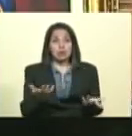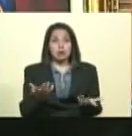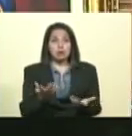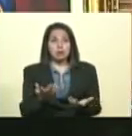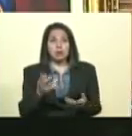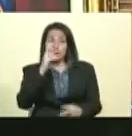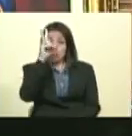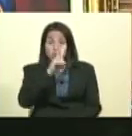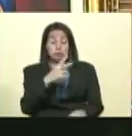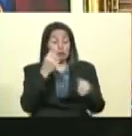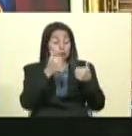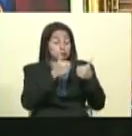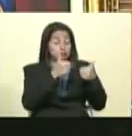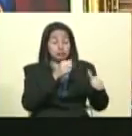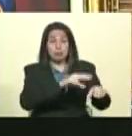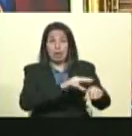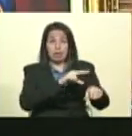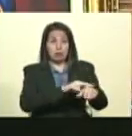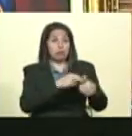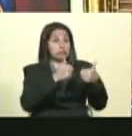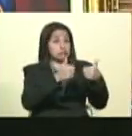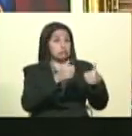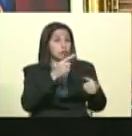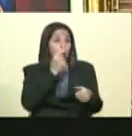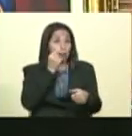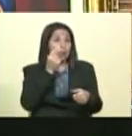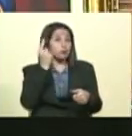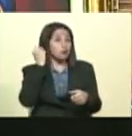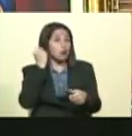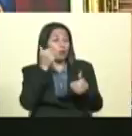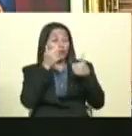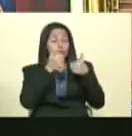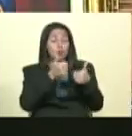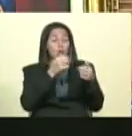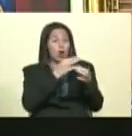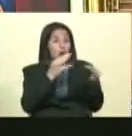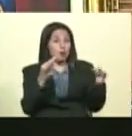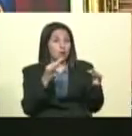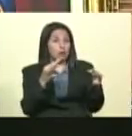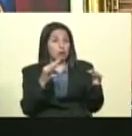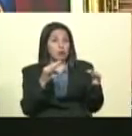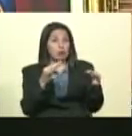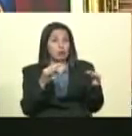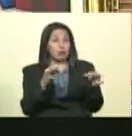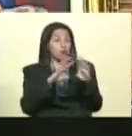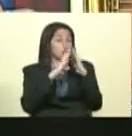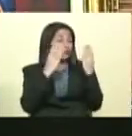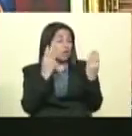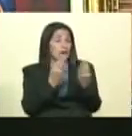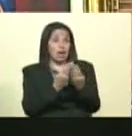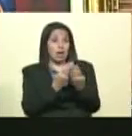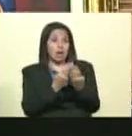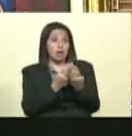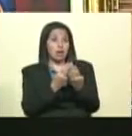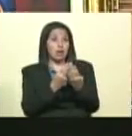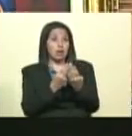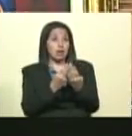Venezuela hay muy buenos médicos, muy buenas médicas, muy buenos, de excelencia mundial.